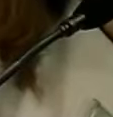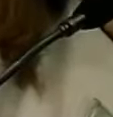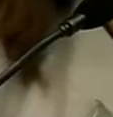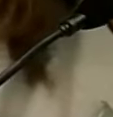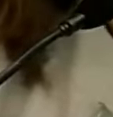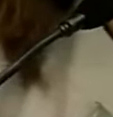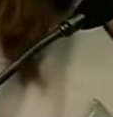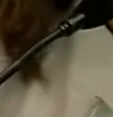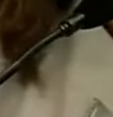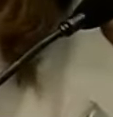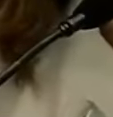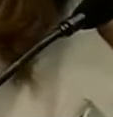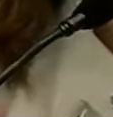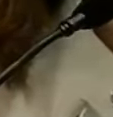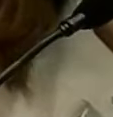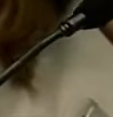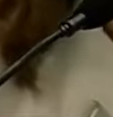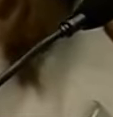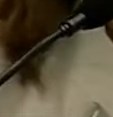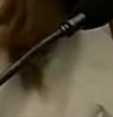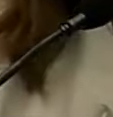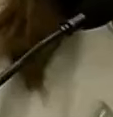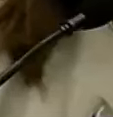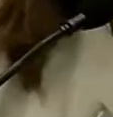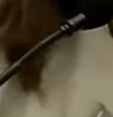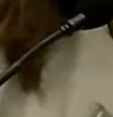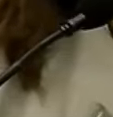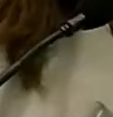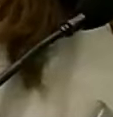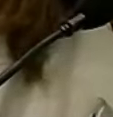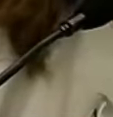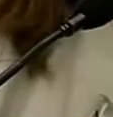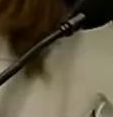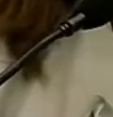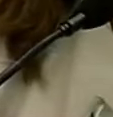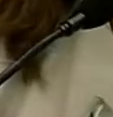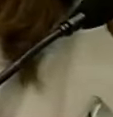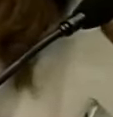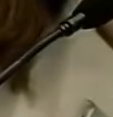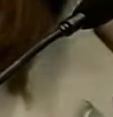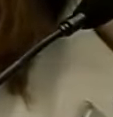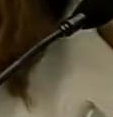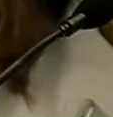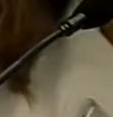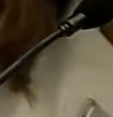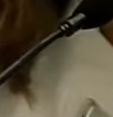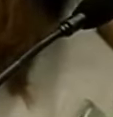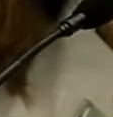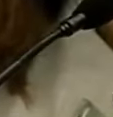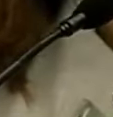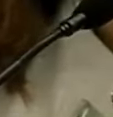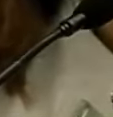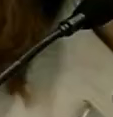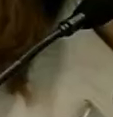Esta situación nos trajo una retaliación, nos trajo una forma